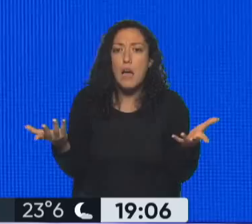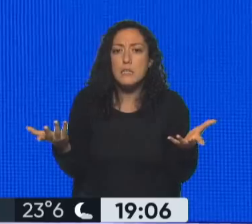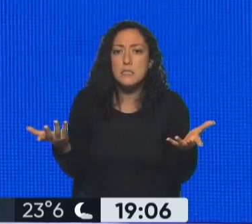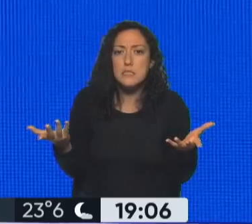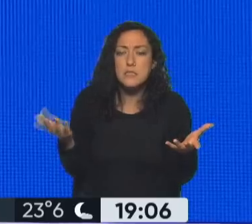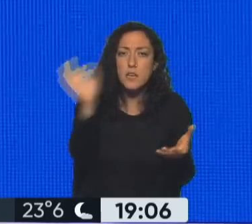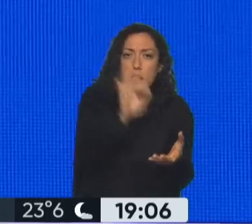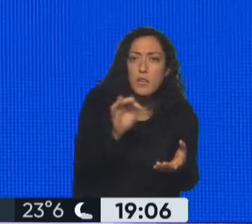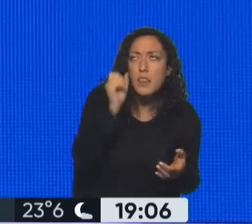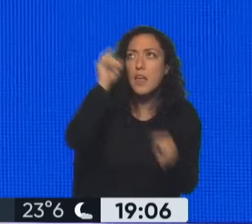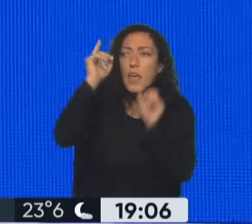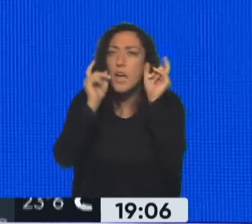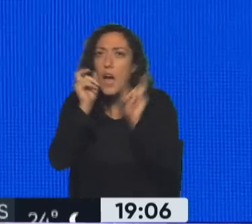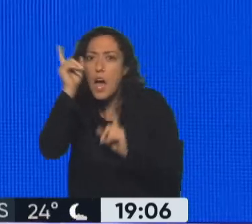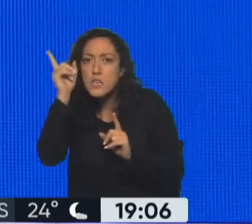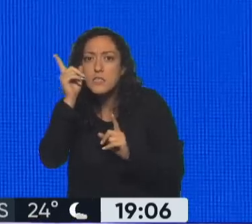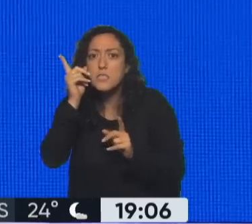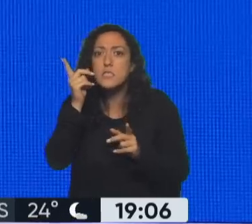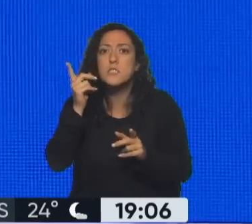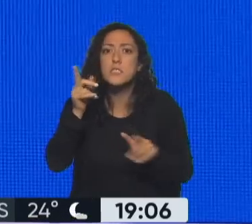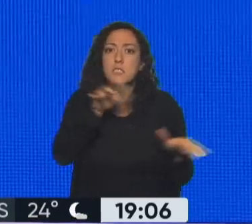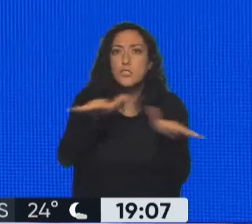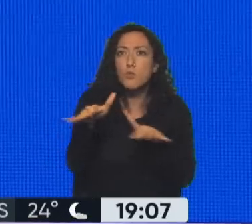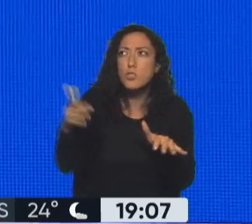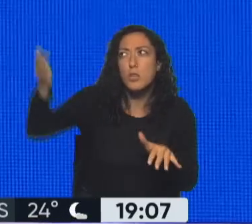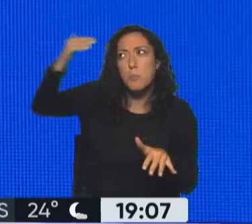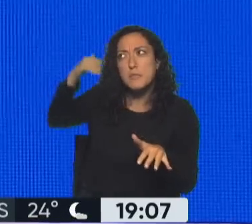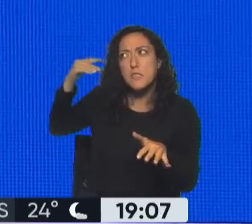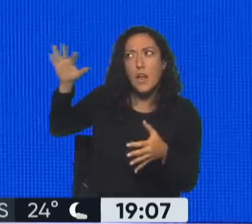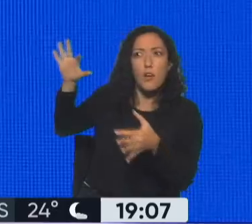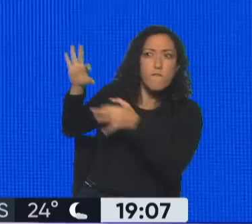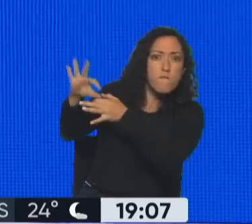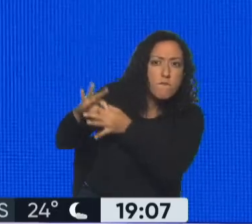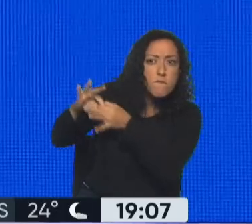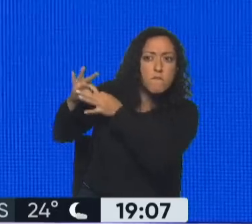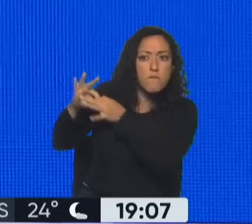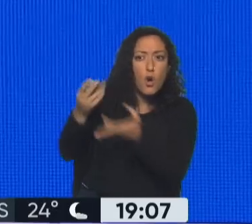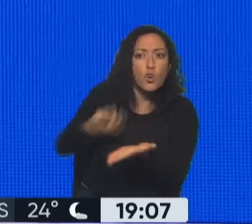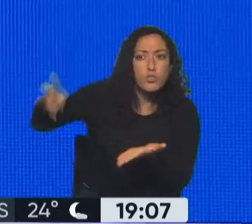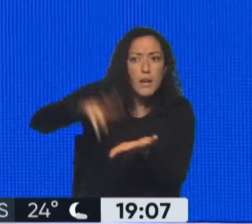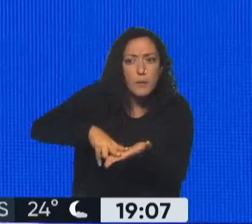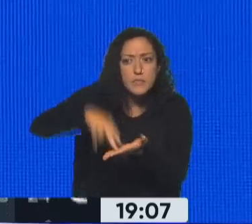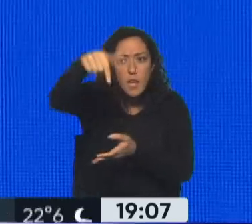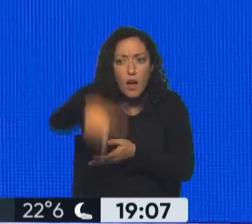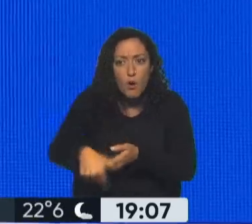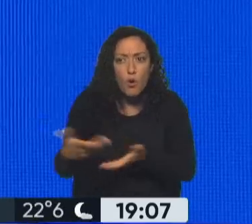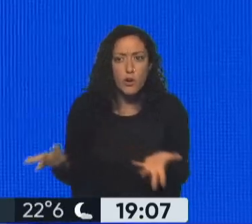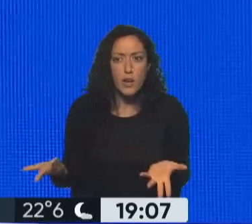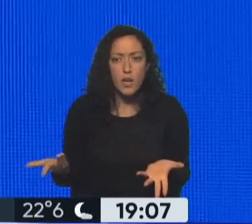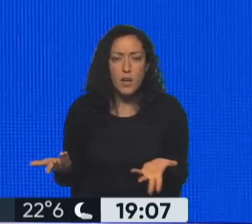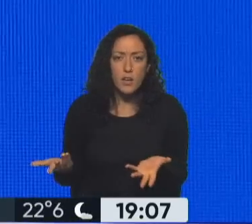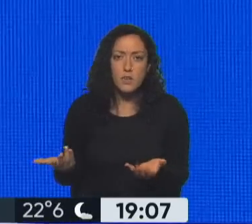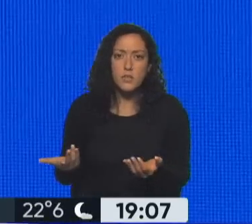e ideas y hechos del pasado parecen querer venir nuevamente a instalarse en